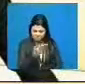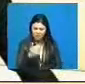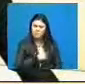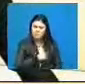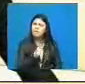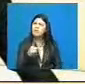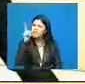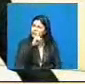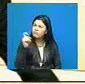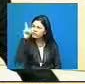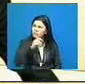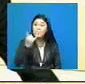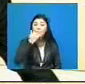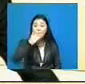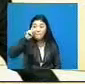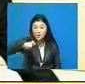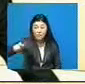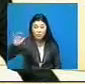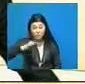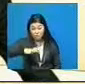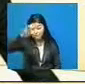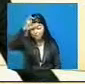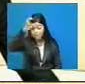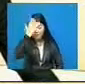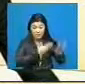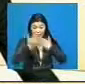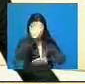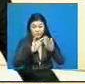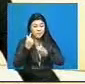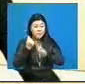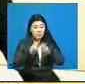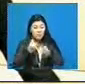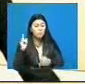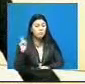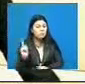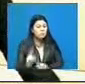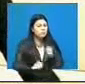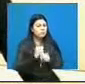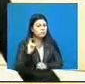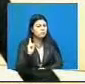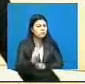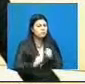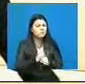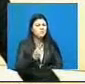qué han ido diciendo los analistas a lo largo del tiempo, pero sobre todo